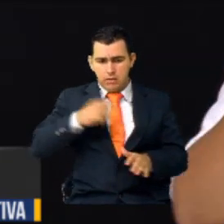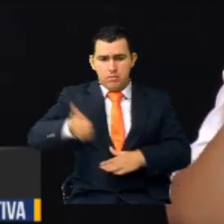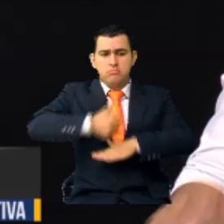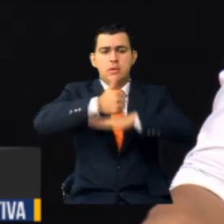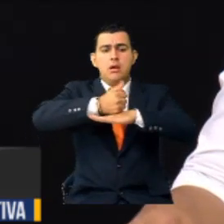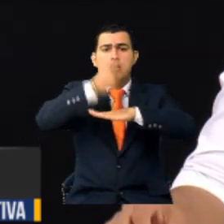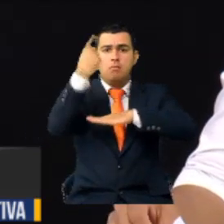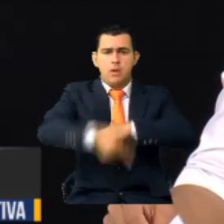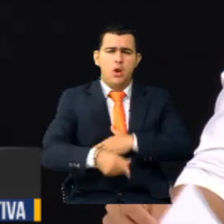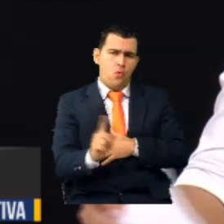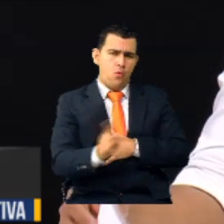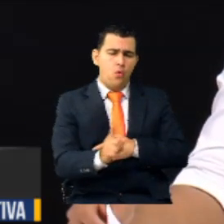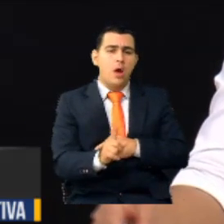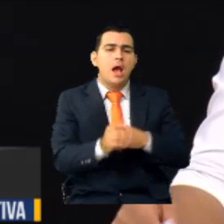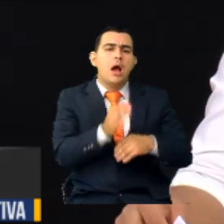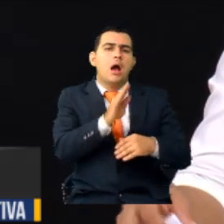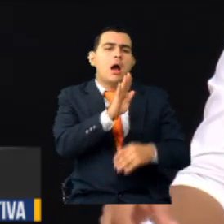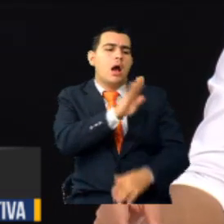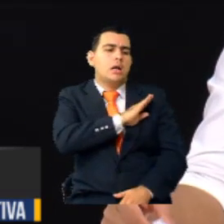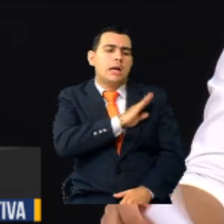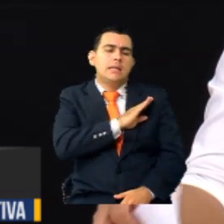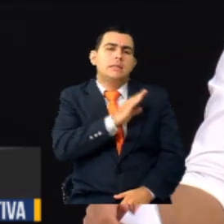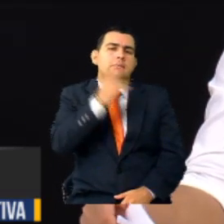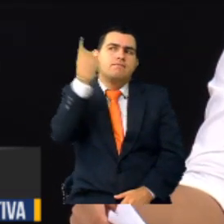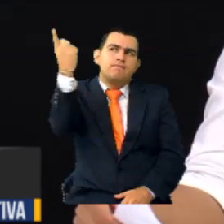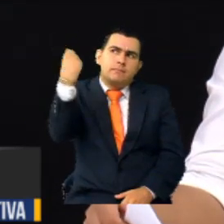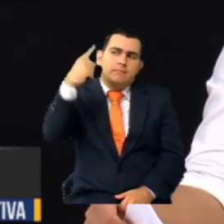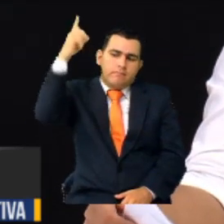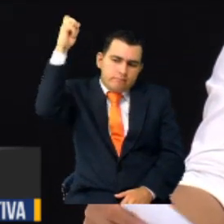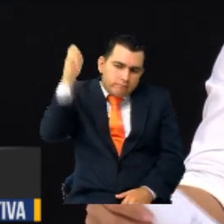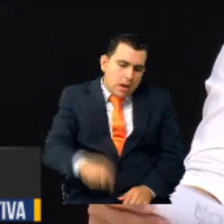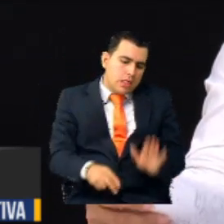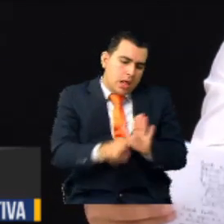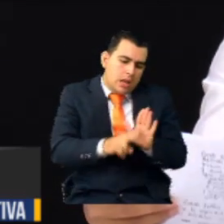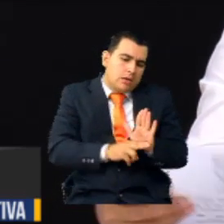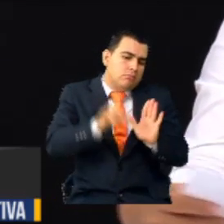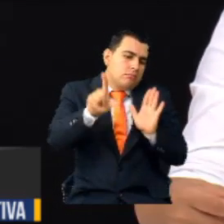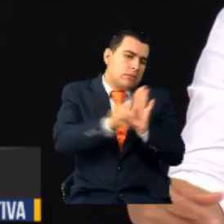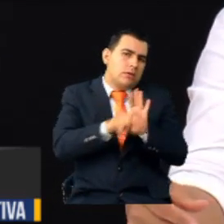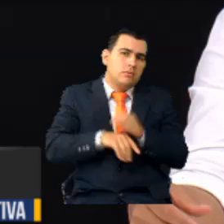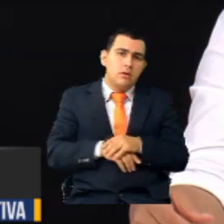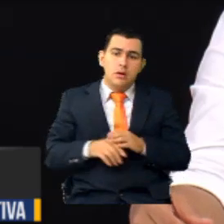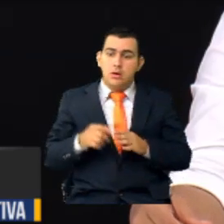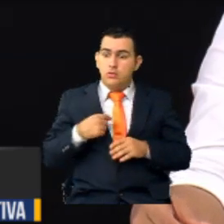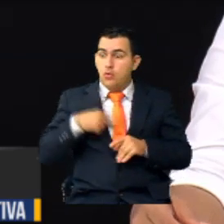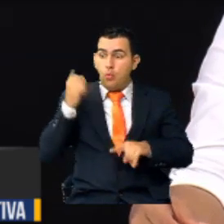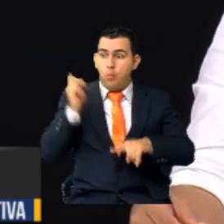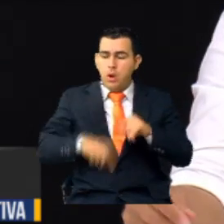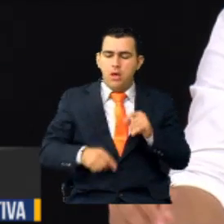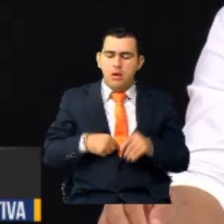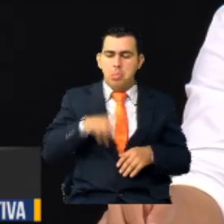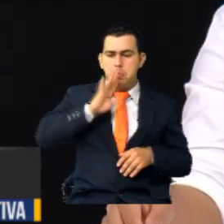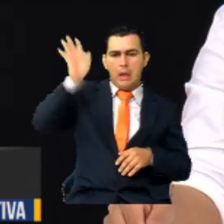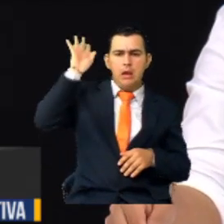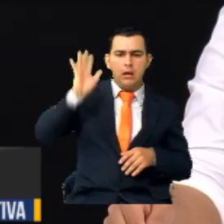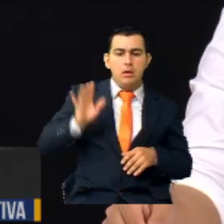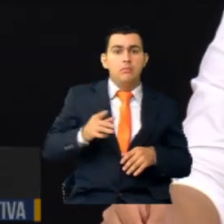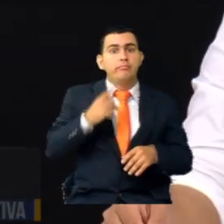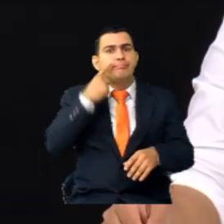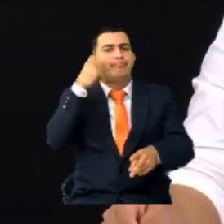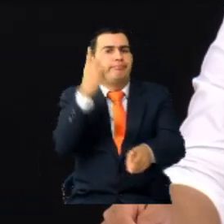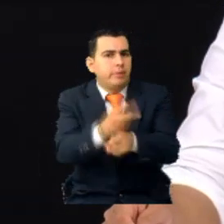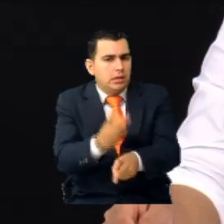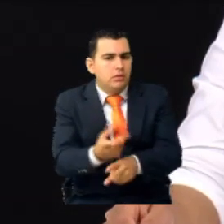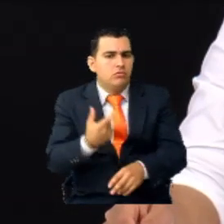un alcalde está llamado a cumplir lo que la Constitución y la ley le permite, porque si no incurre en peculados, incurre en delitos por